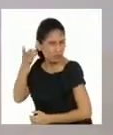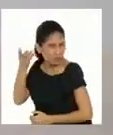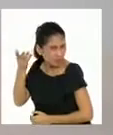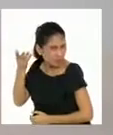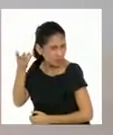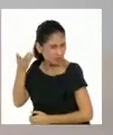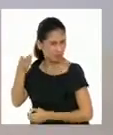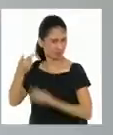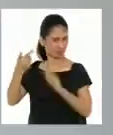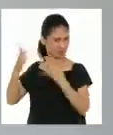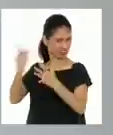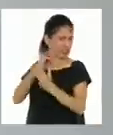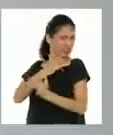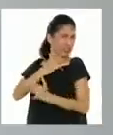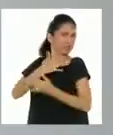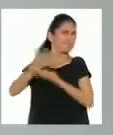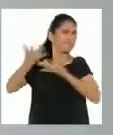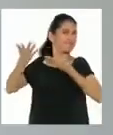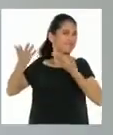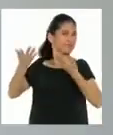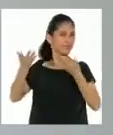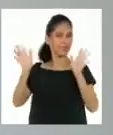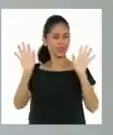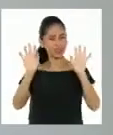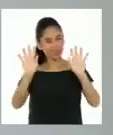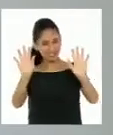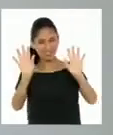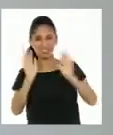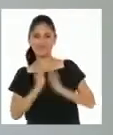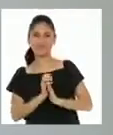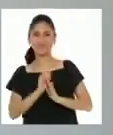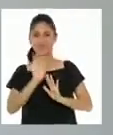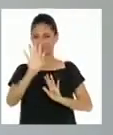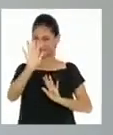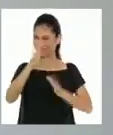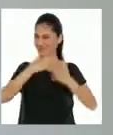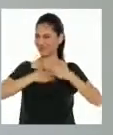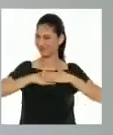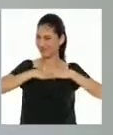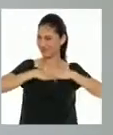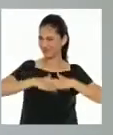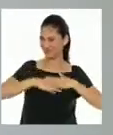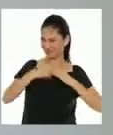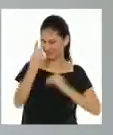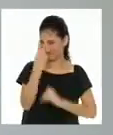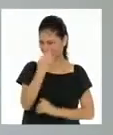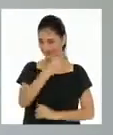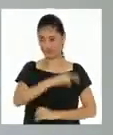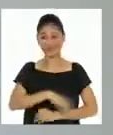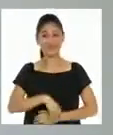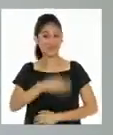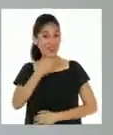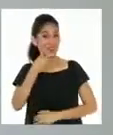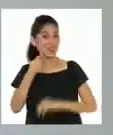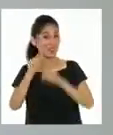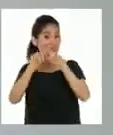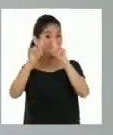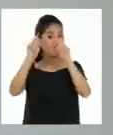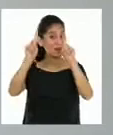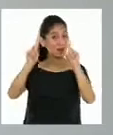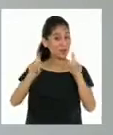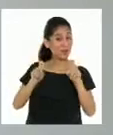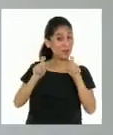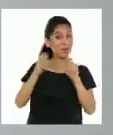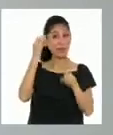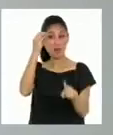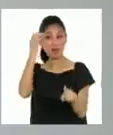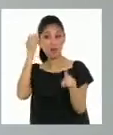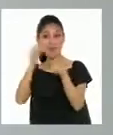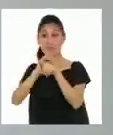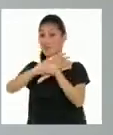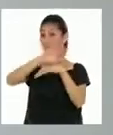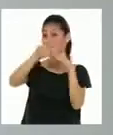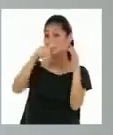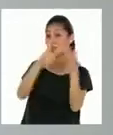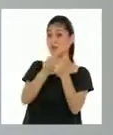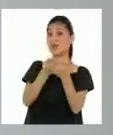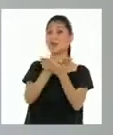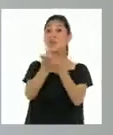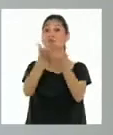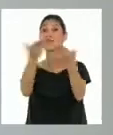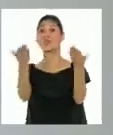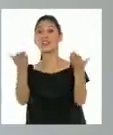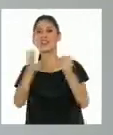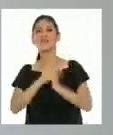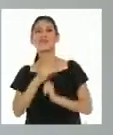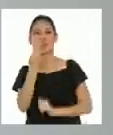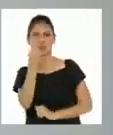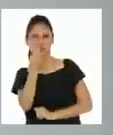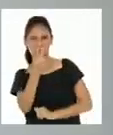¡Me ofendes! Tranquilos, chicos, tengo la solución. ¿Qué les parece si preguntamos a la opinión de todas y todos para decidir sobre el uso